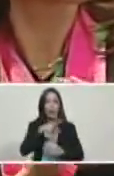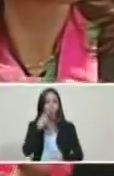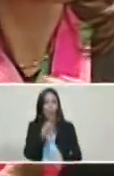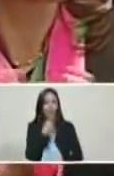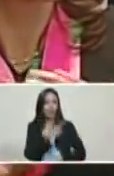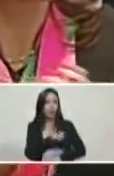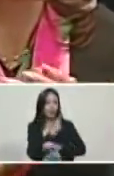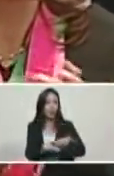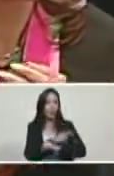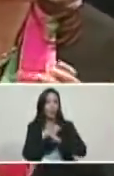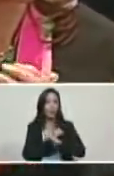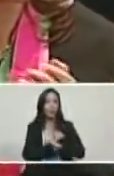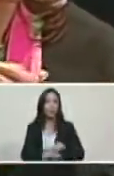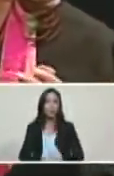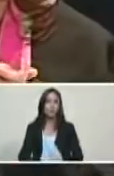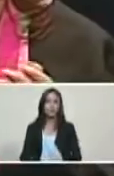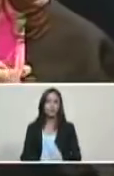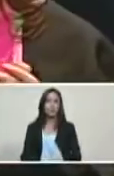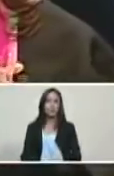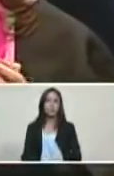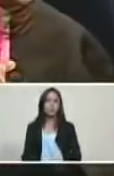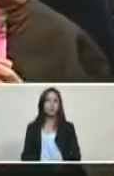política,